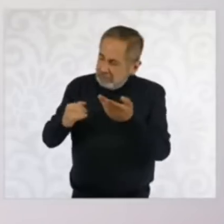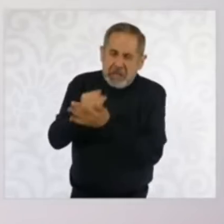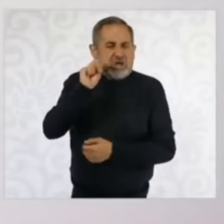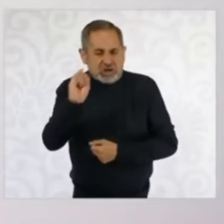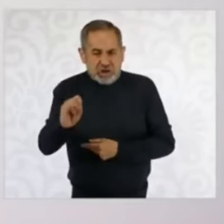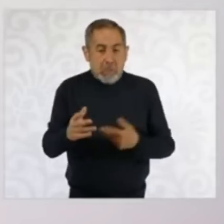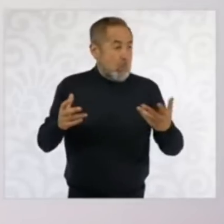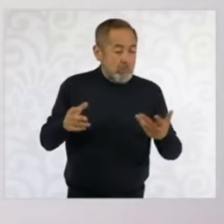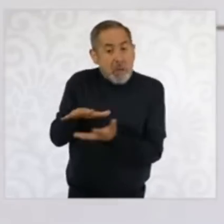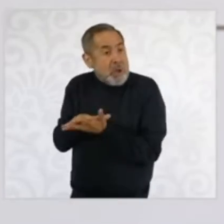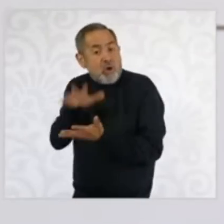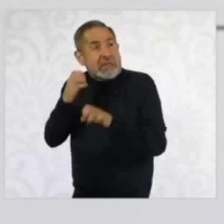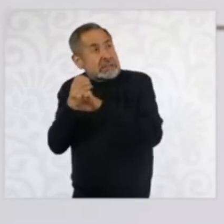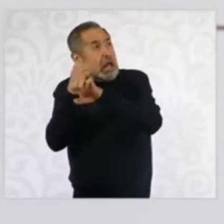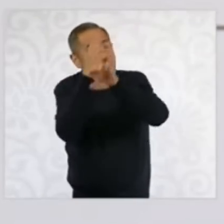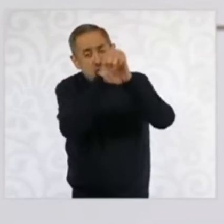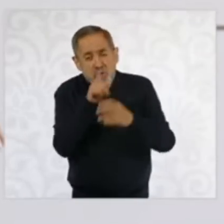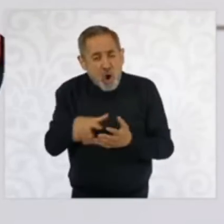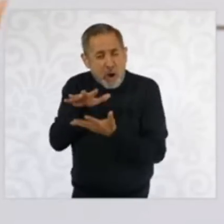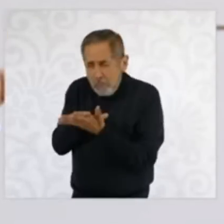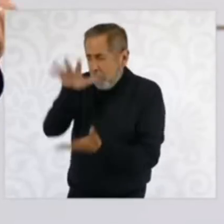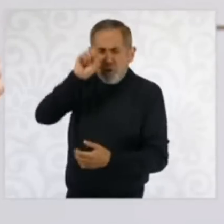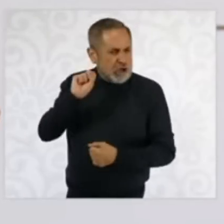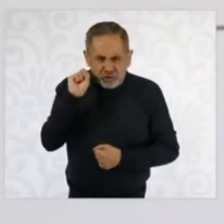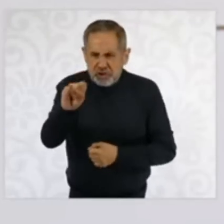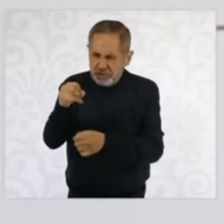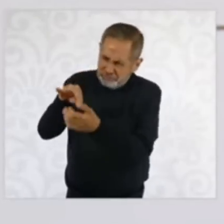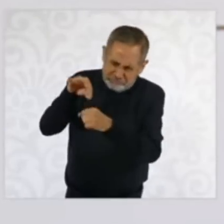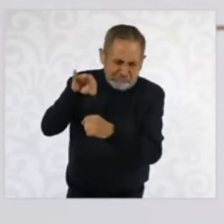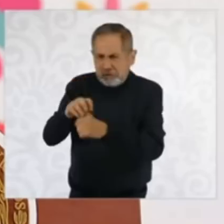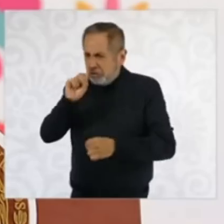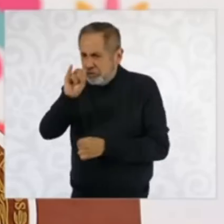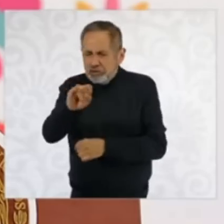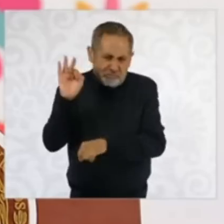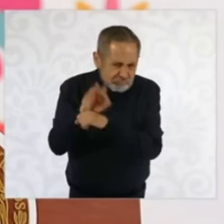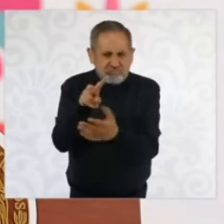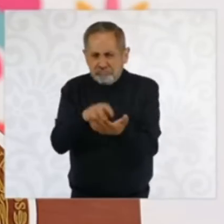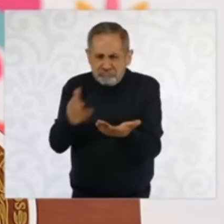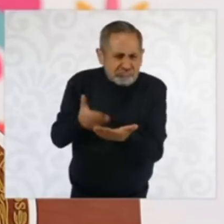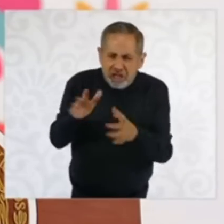los congresos estatales votan a favor de la reforma al Poder Judicial.